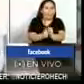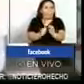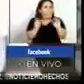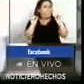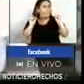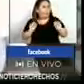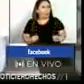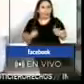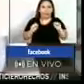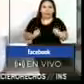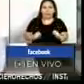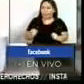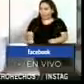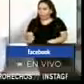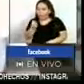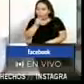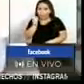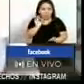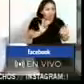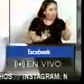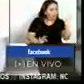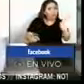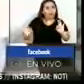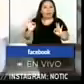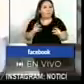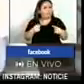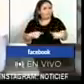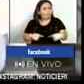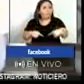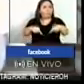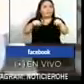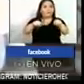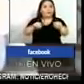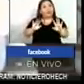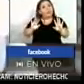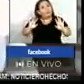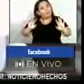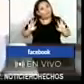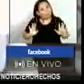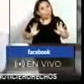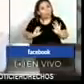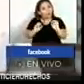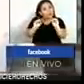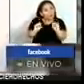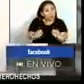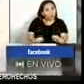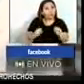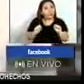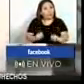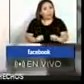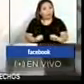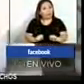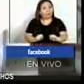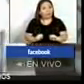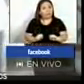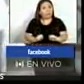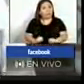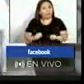alimentos de calidad de manera permanente, a menos que se pongan en acto